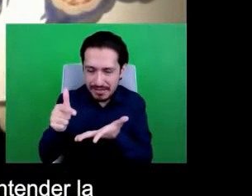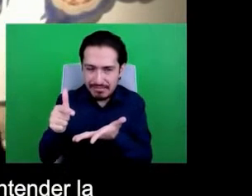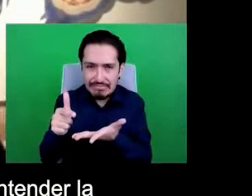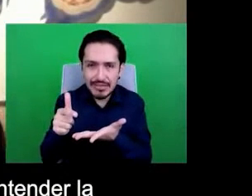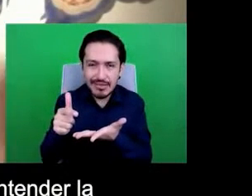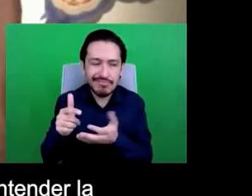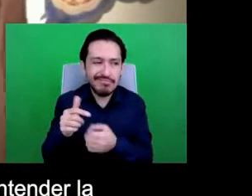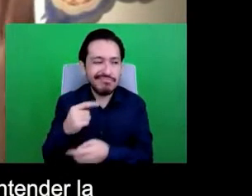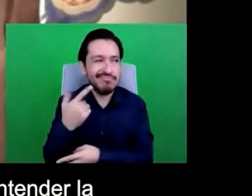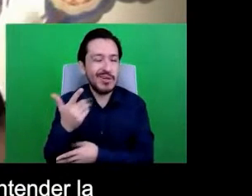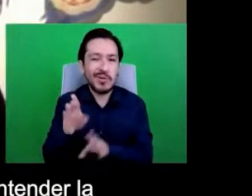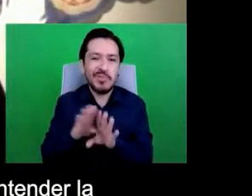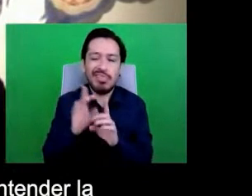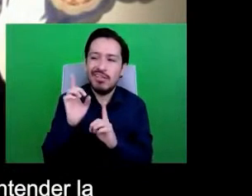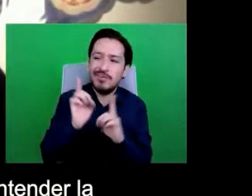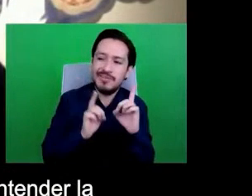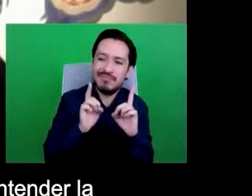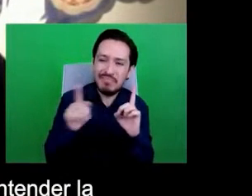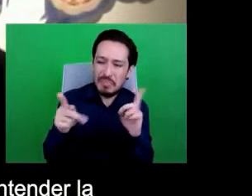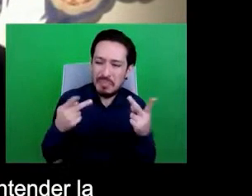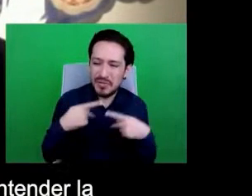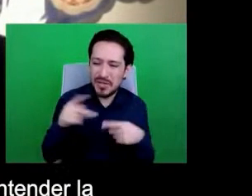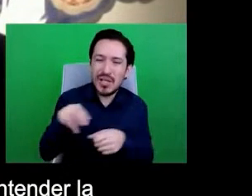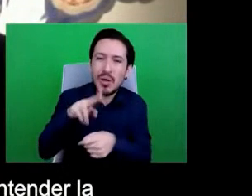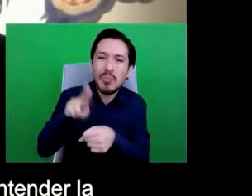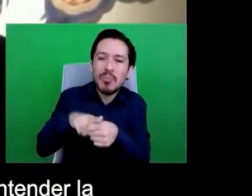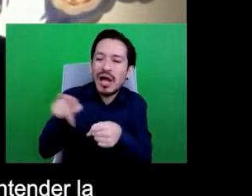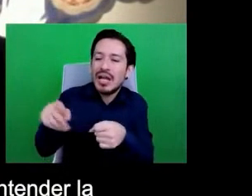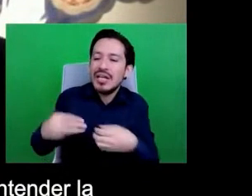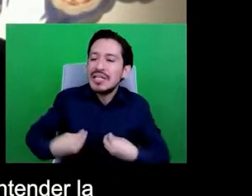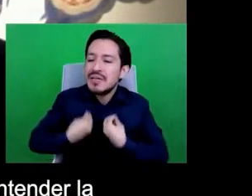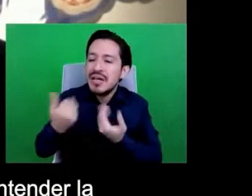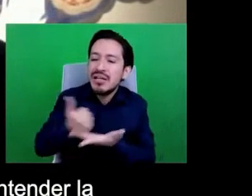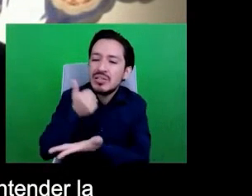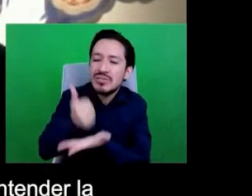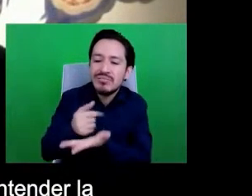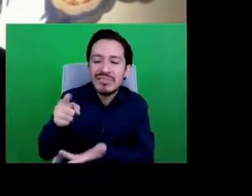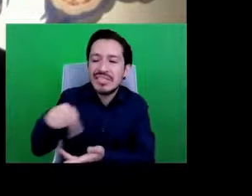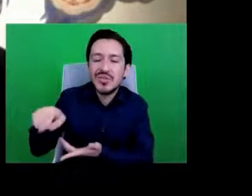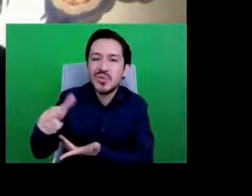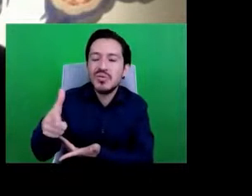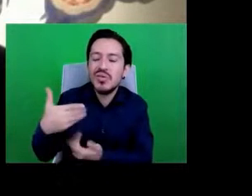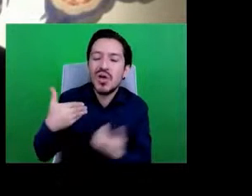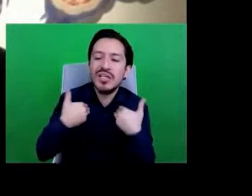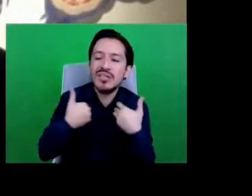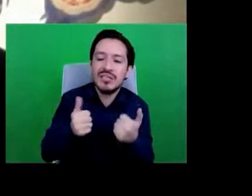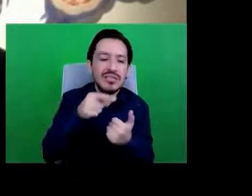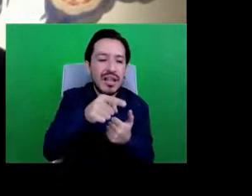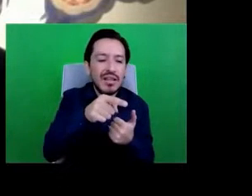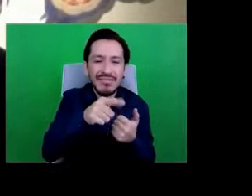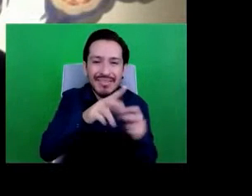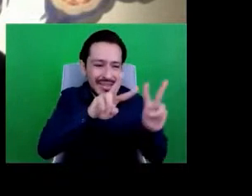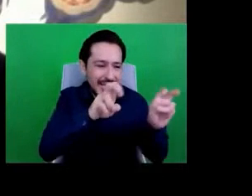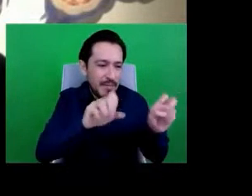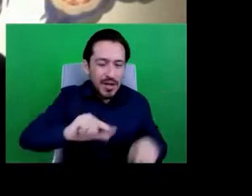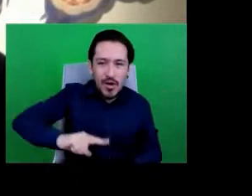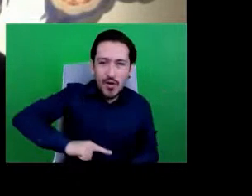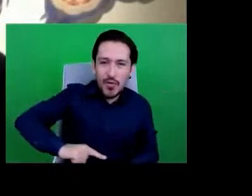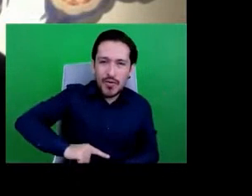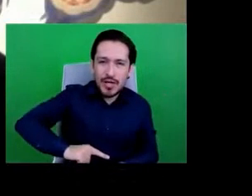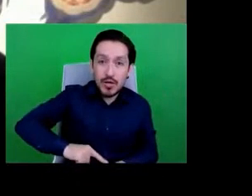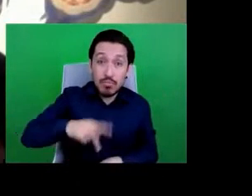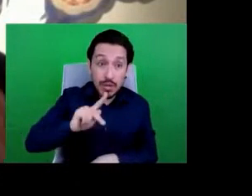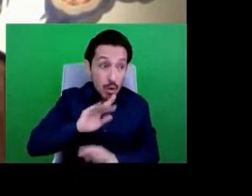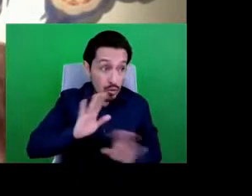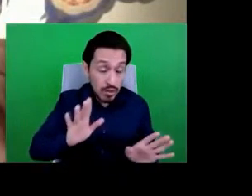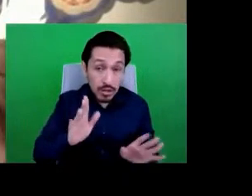personas comunes y corrientes no iban a entender la complejidad de los gobiernos, pero hay evidencia en todo el mundo en donde se ha